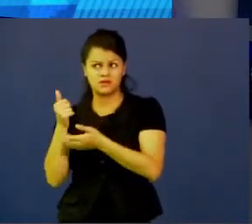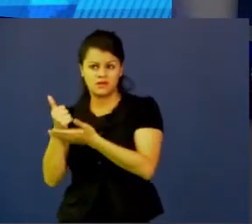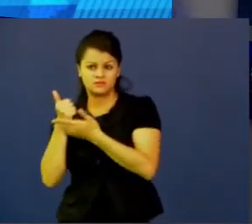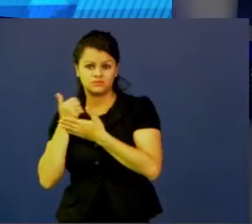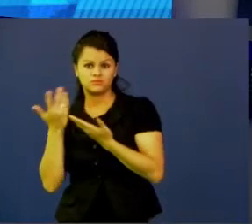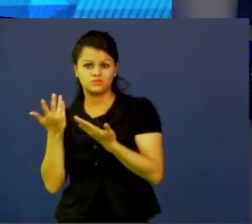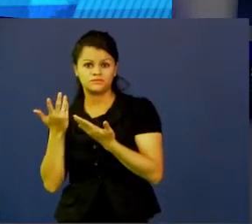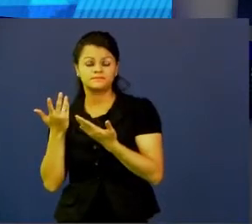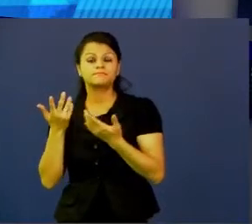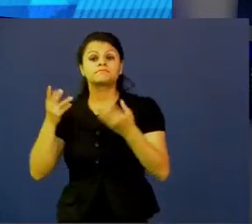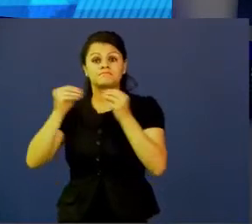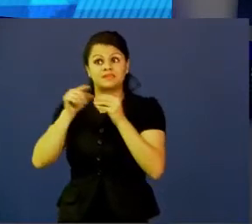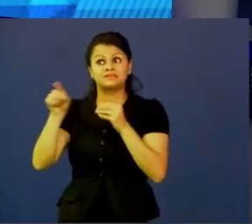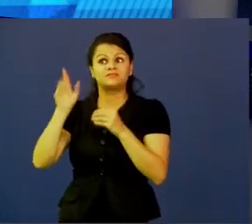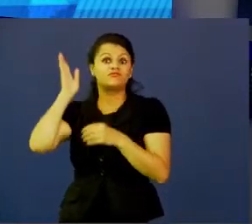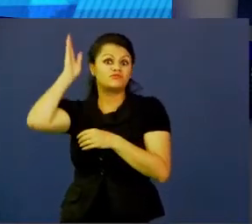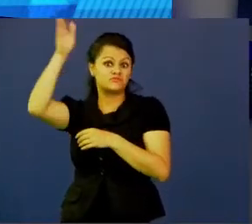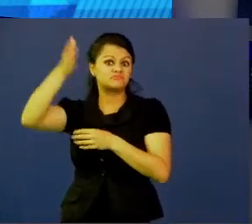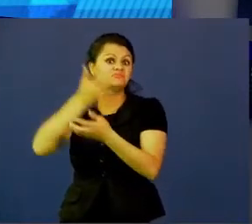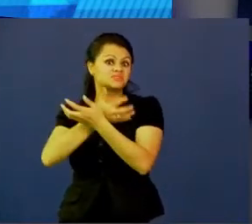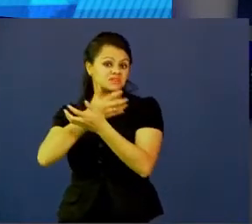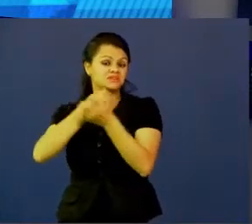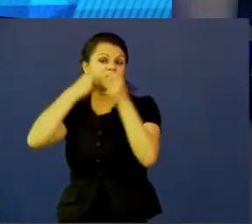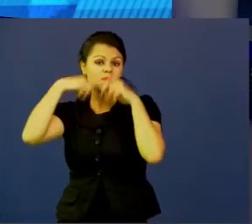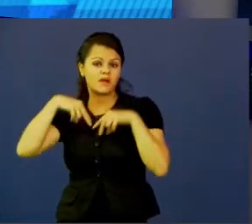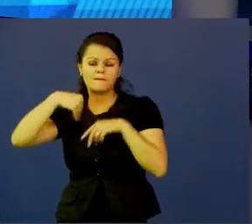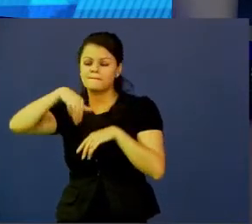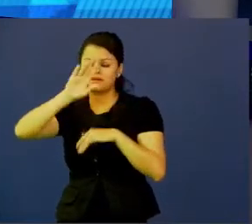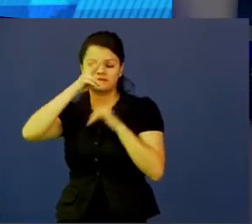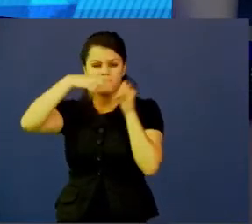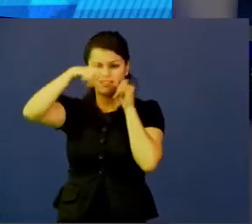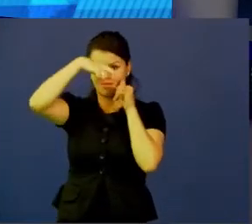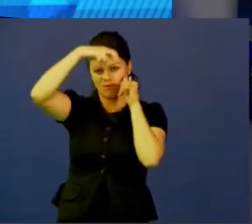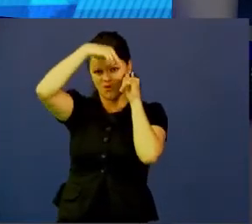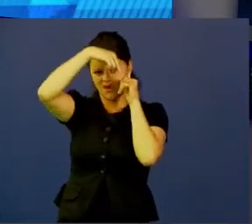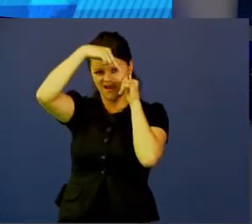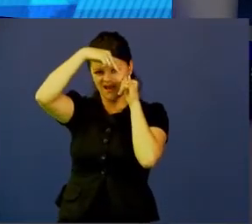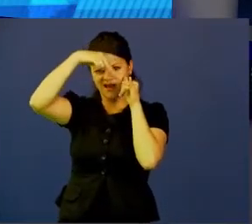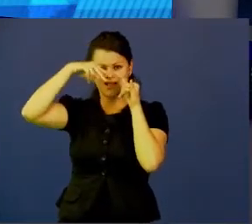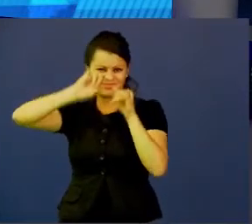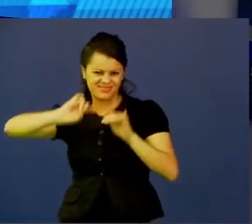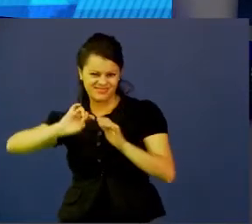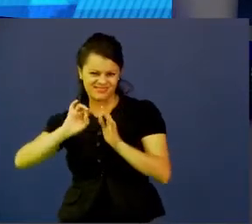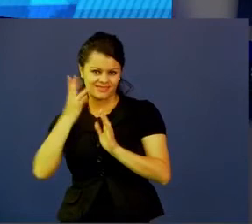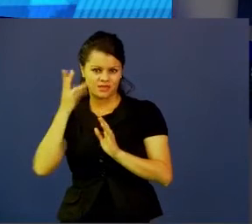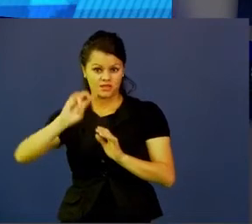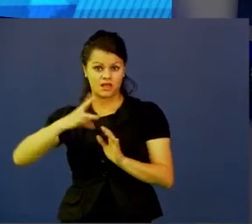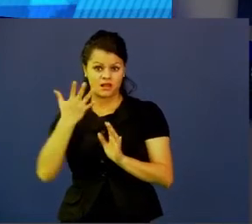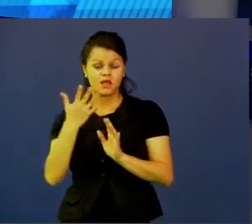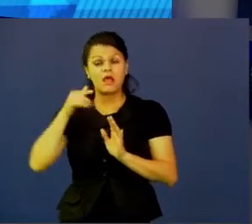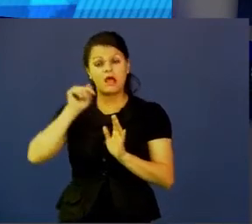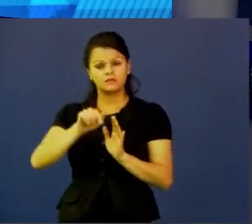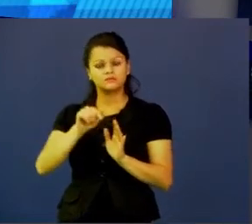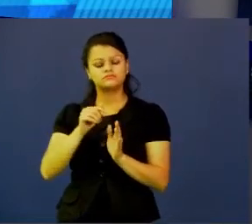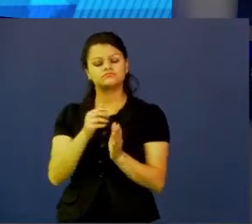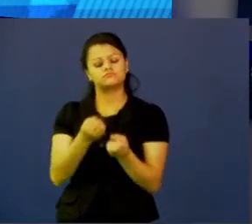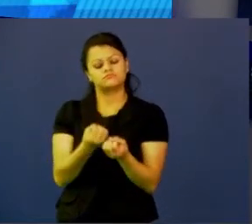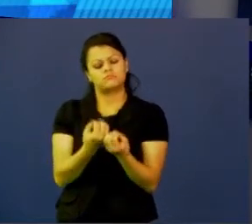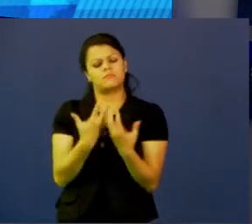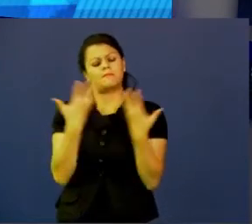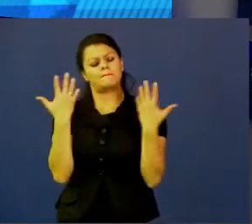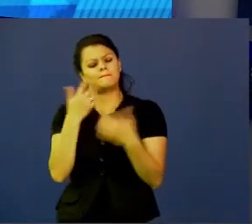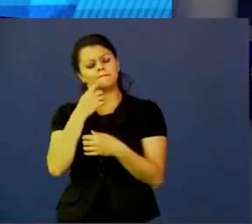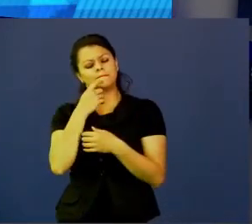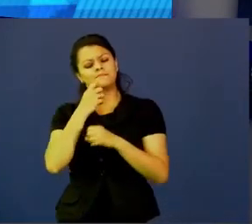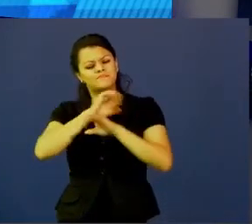Y serán también las ciencias humanas y en especial la antropología digital la que nos arroje luz para que el país digital no se